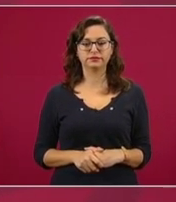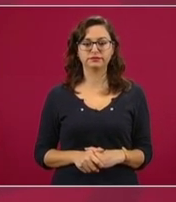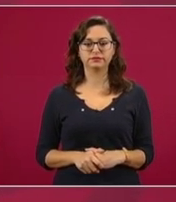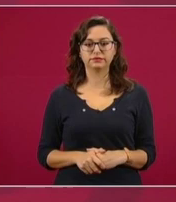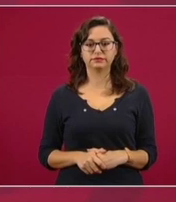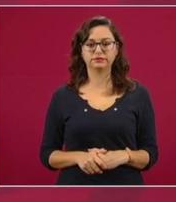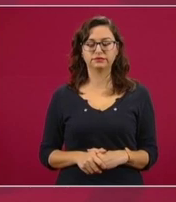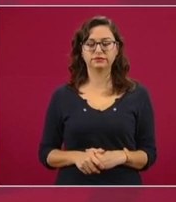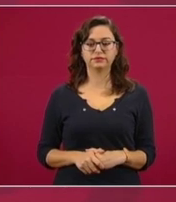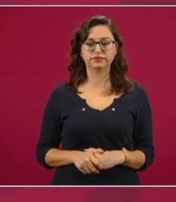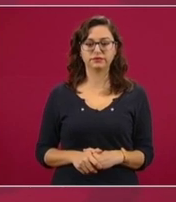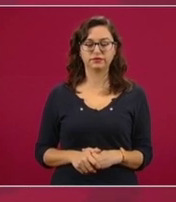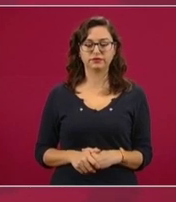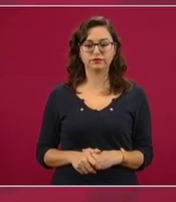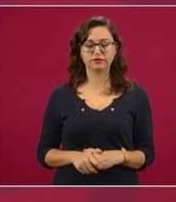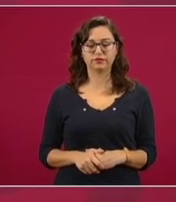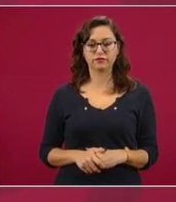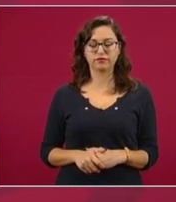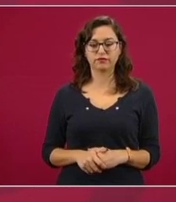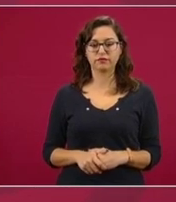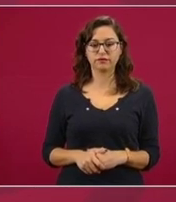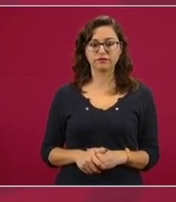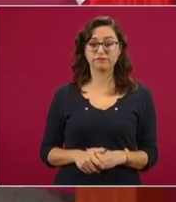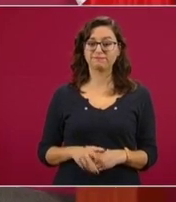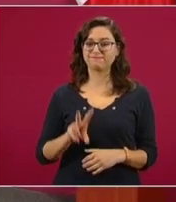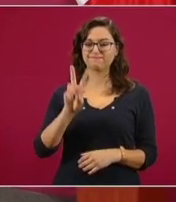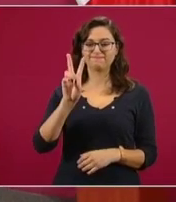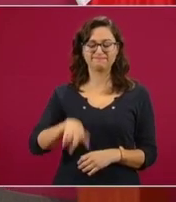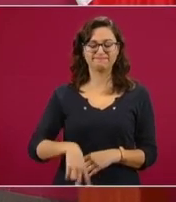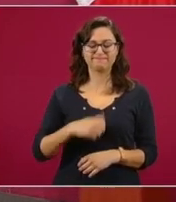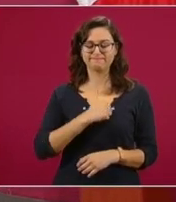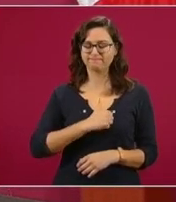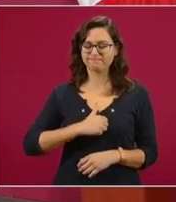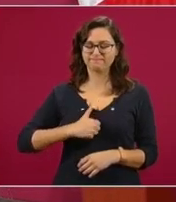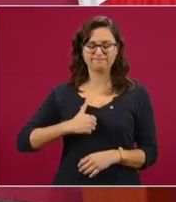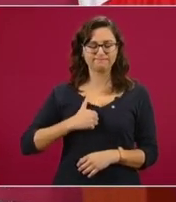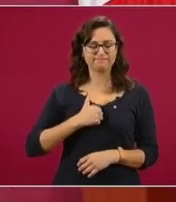es un hecho muy lamentable